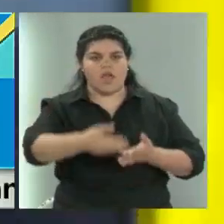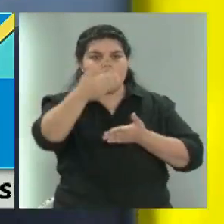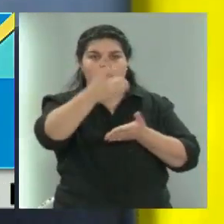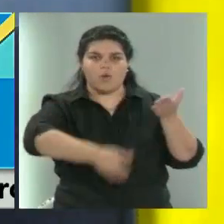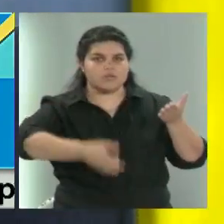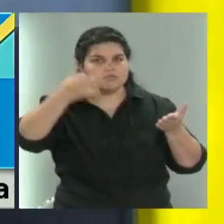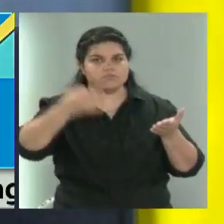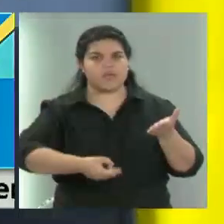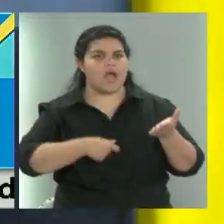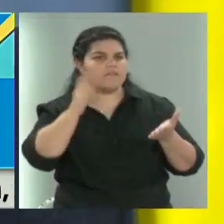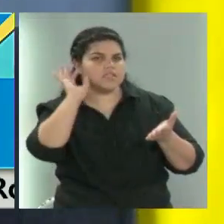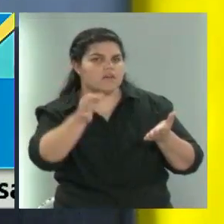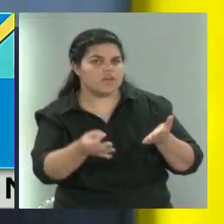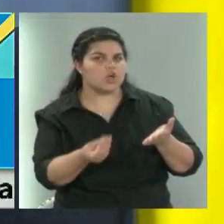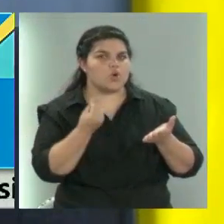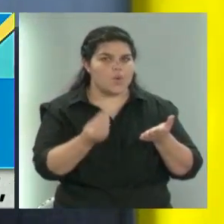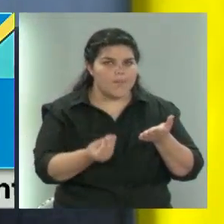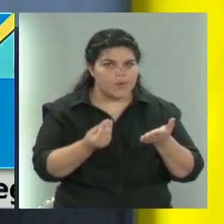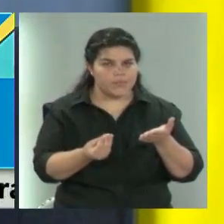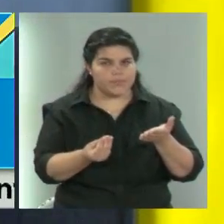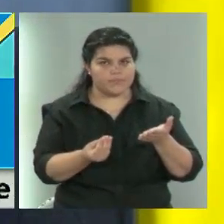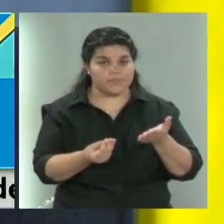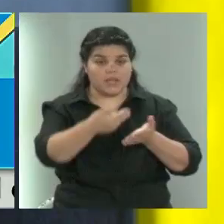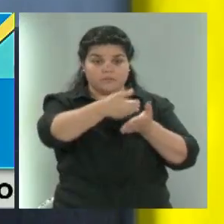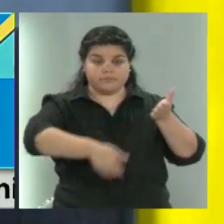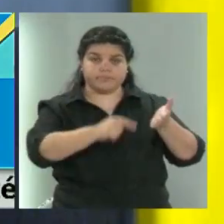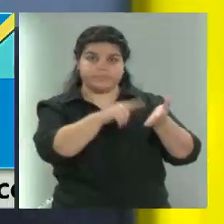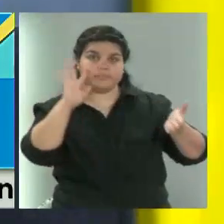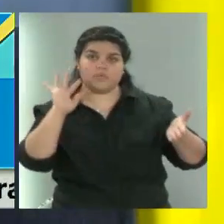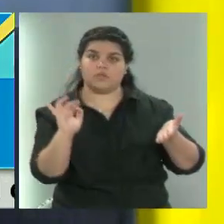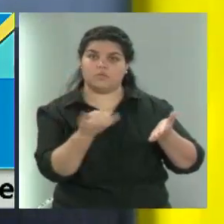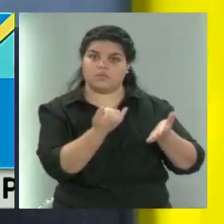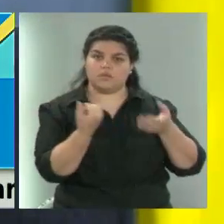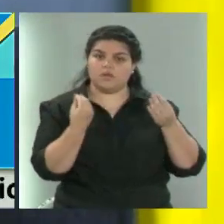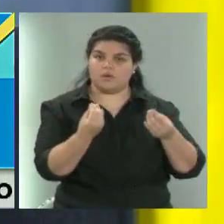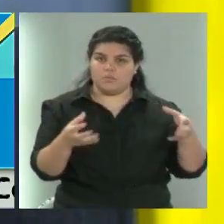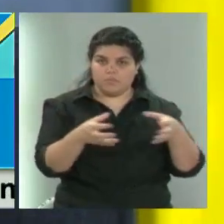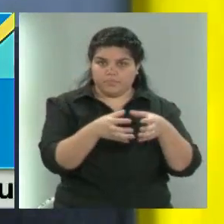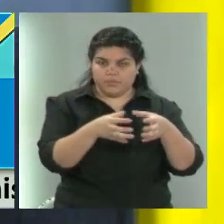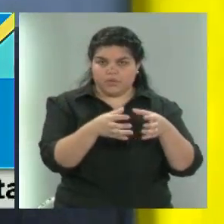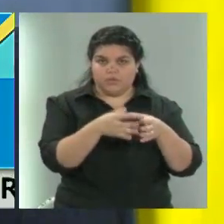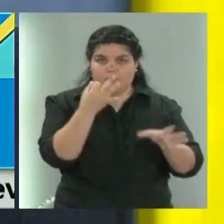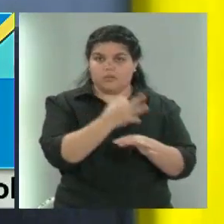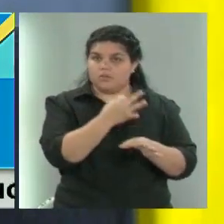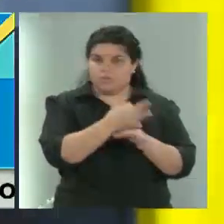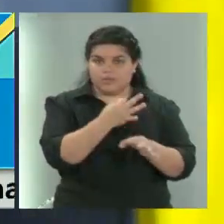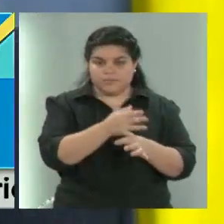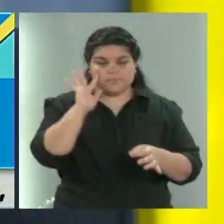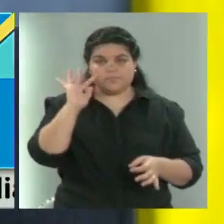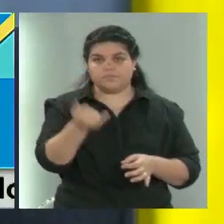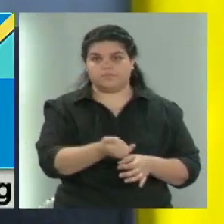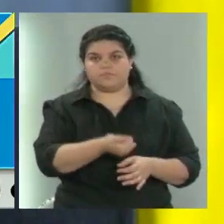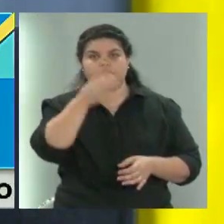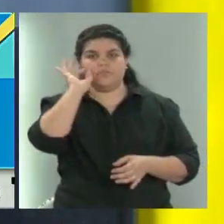resultados, porque ahí se vería cómo funciona el equipo docente, cómo es el